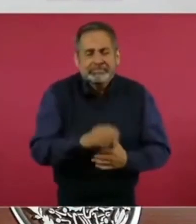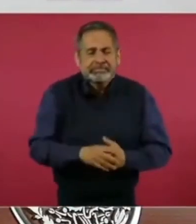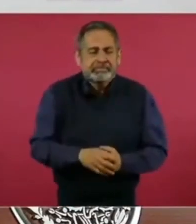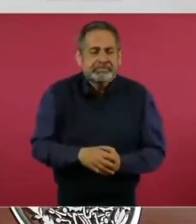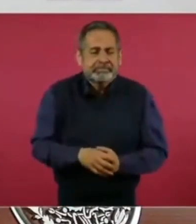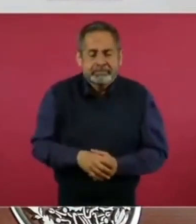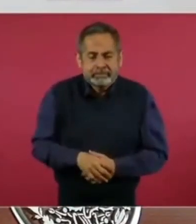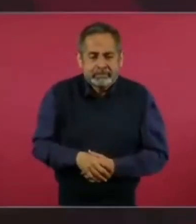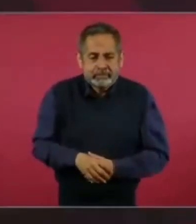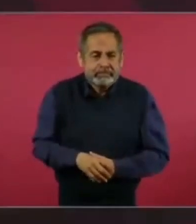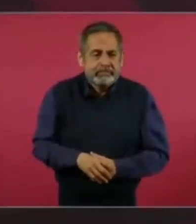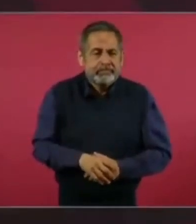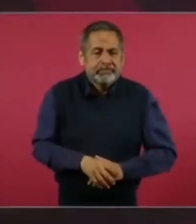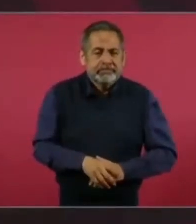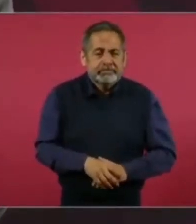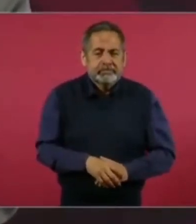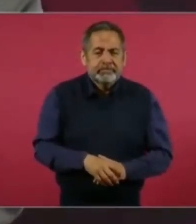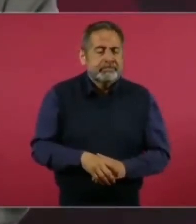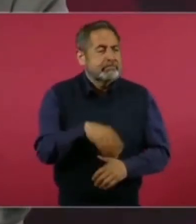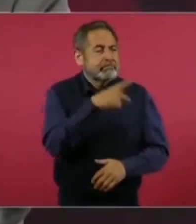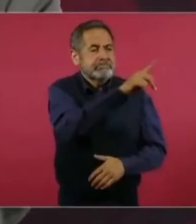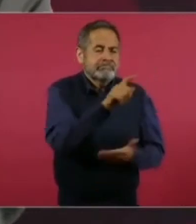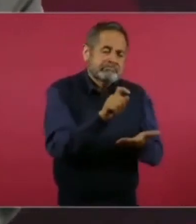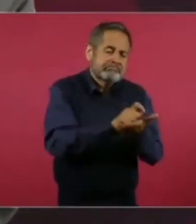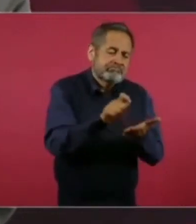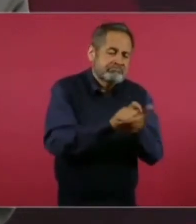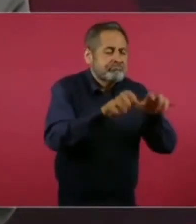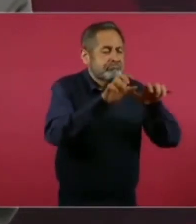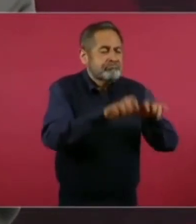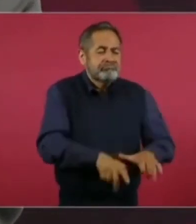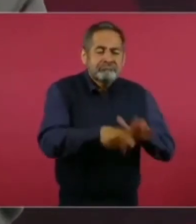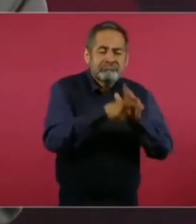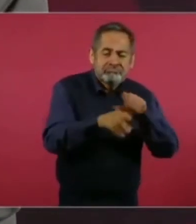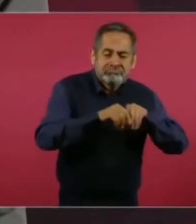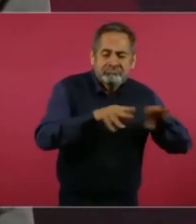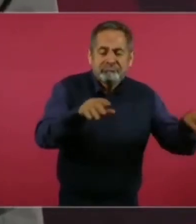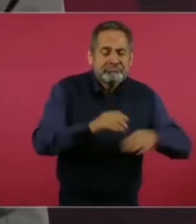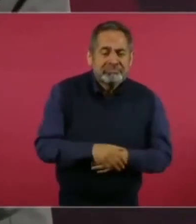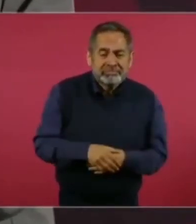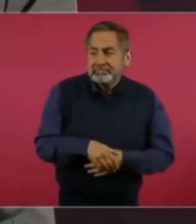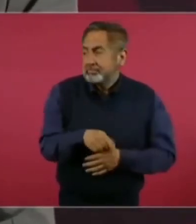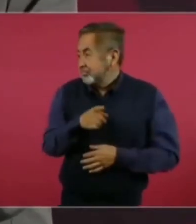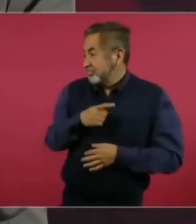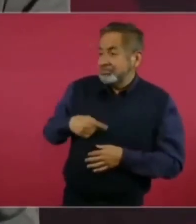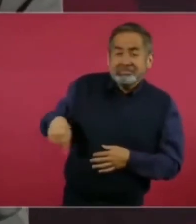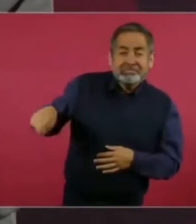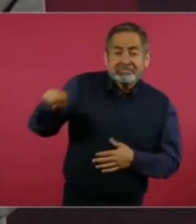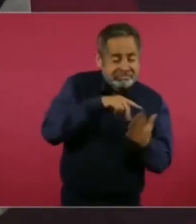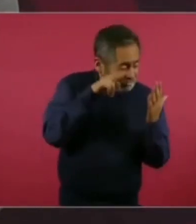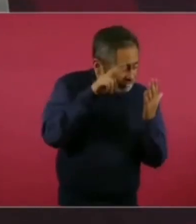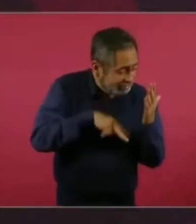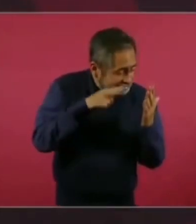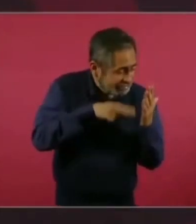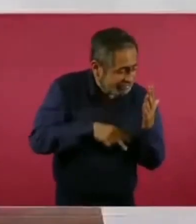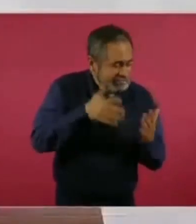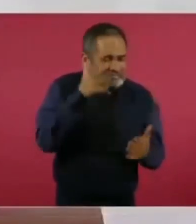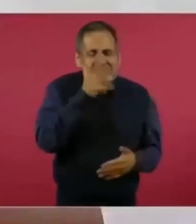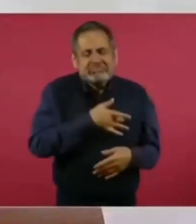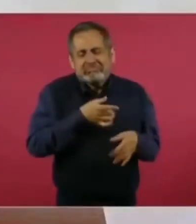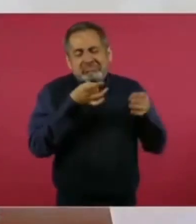bien sus artículos que no los leen